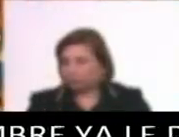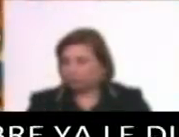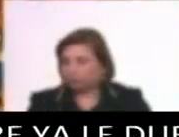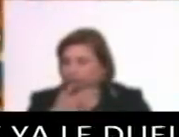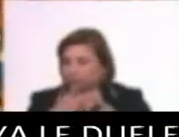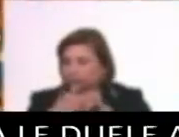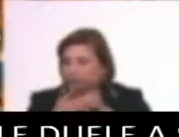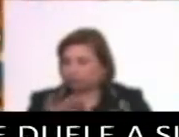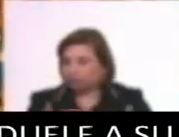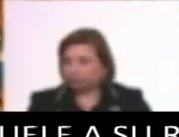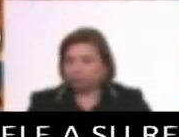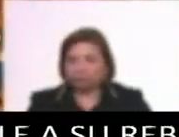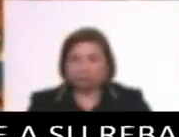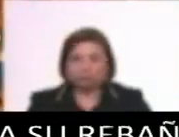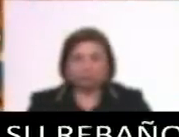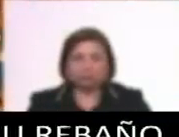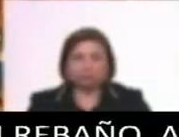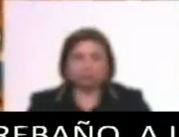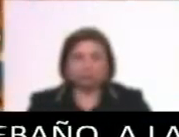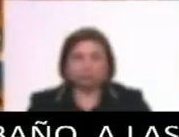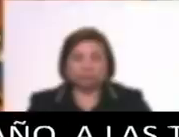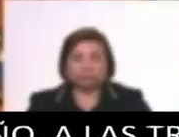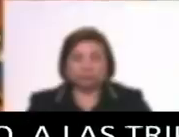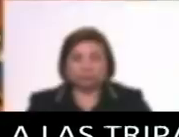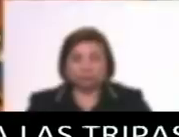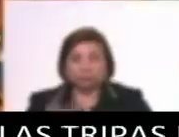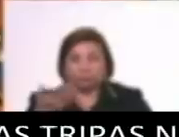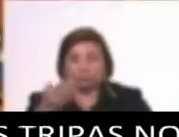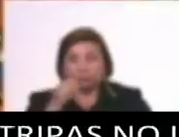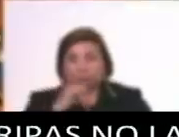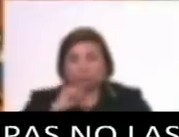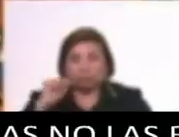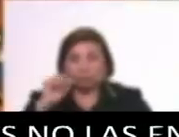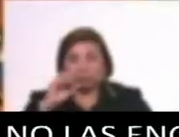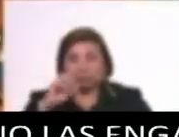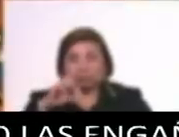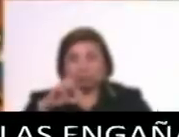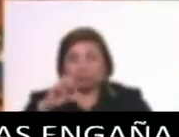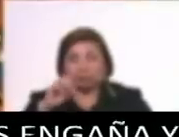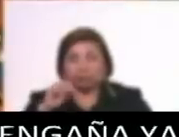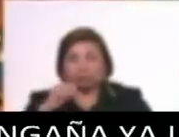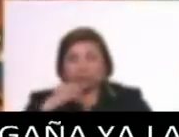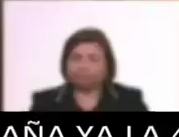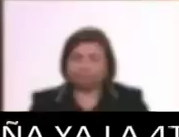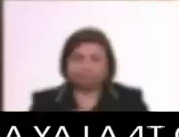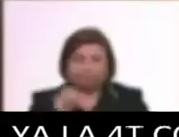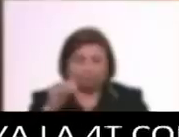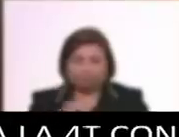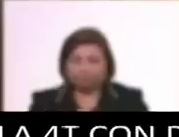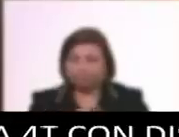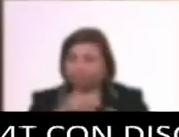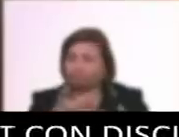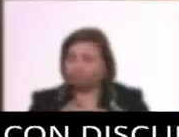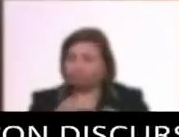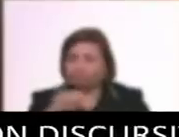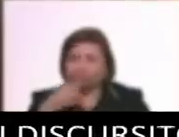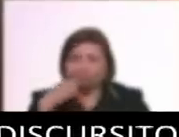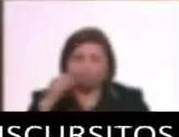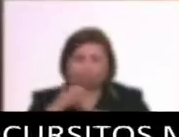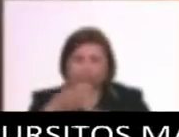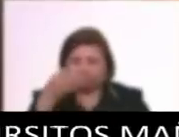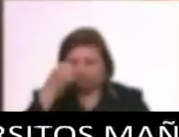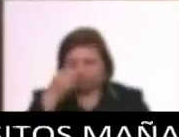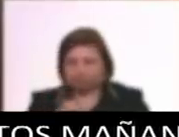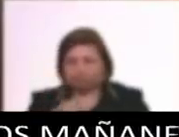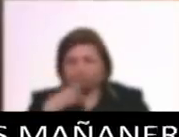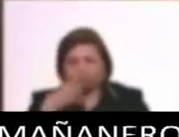Mira, todo el mundo ha visto el mensaje de autogolpe de el